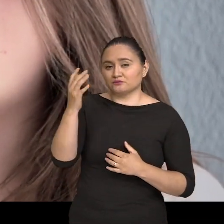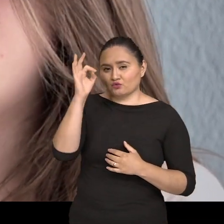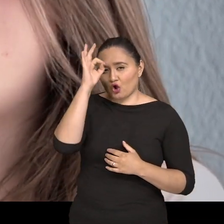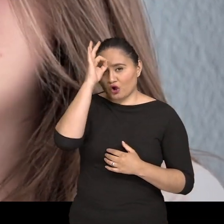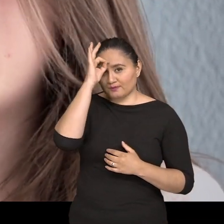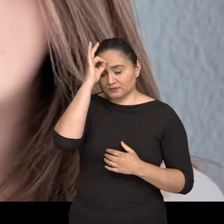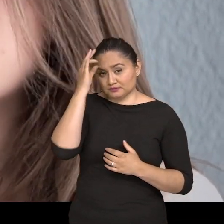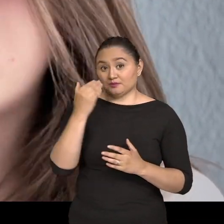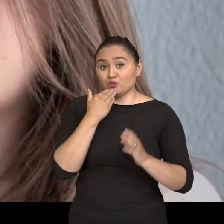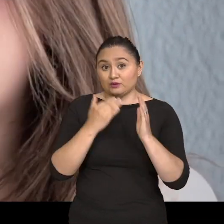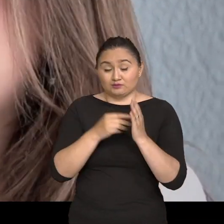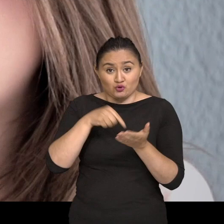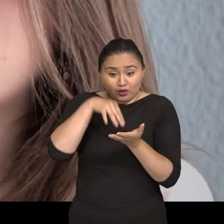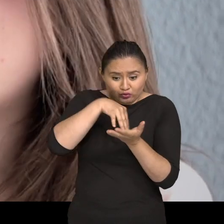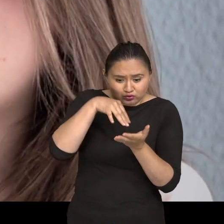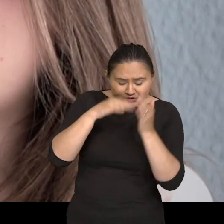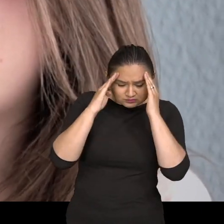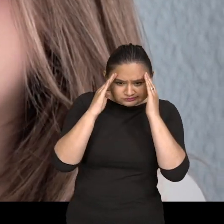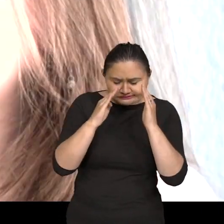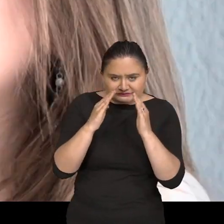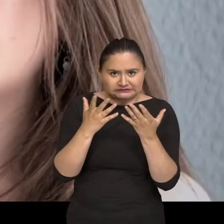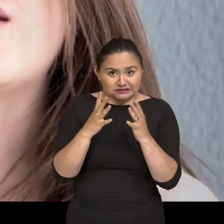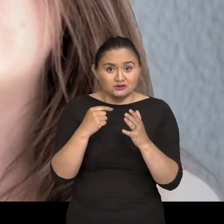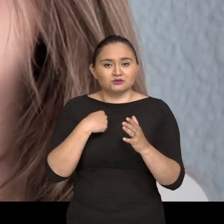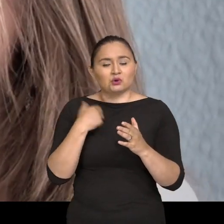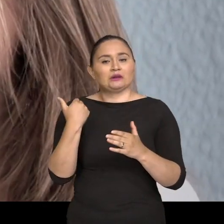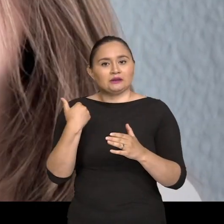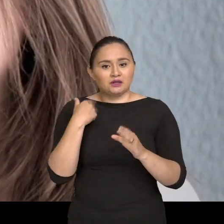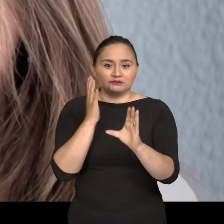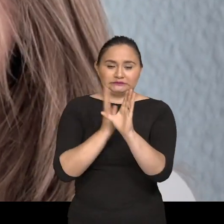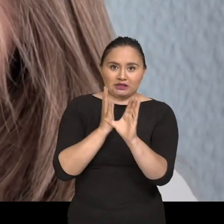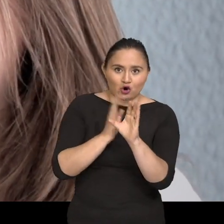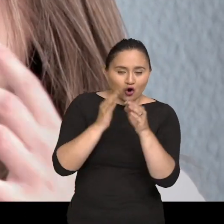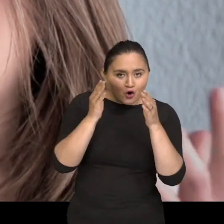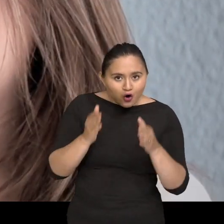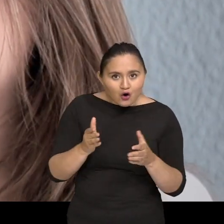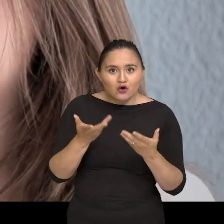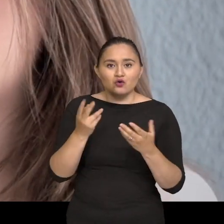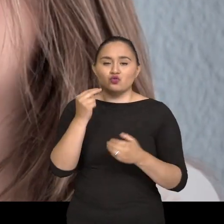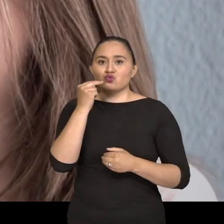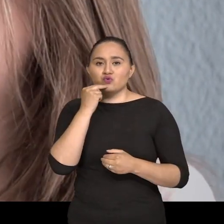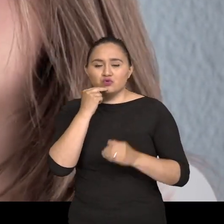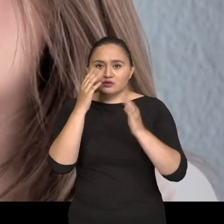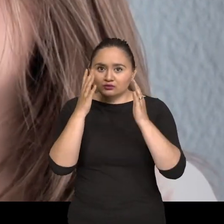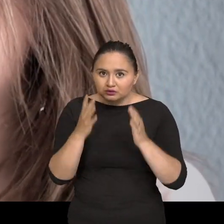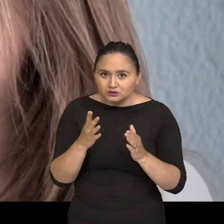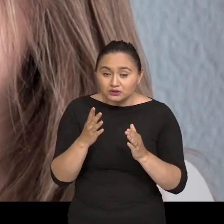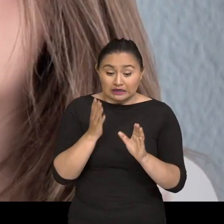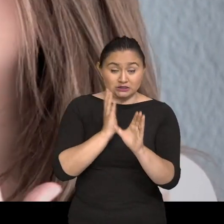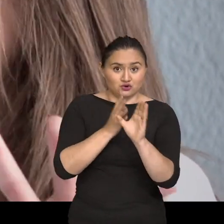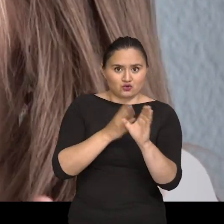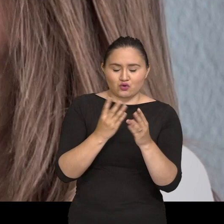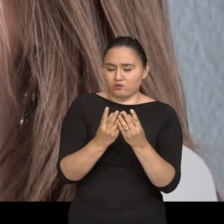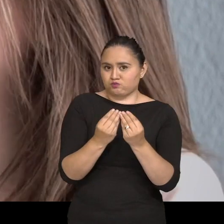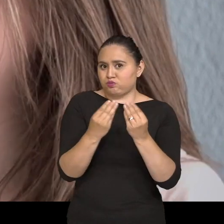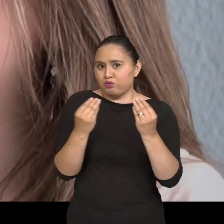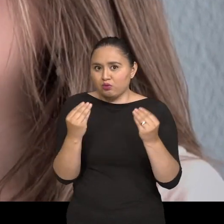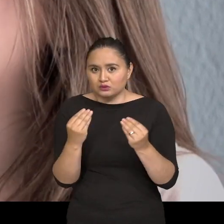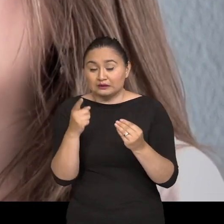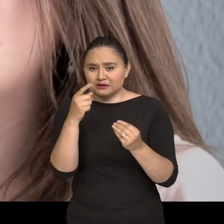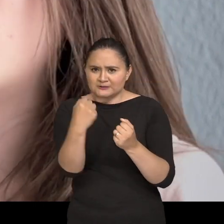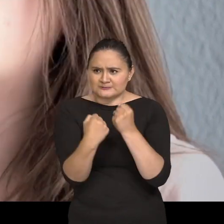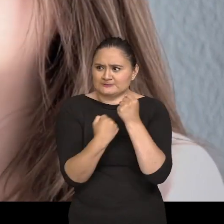podía ni siquiera concentrarme no me concentraba yo tenía psicólogos tenía nutricionista tenían psiquiatra program varios psicólogos